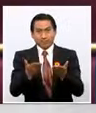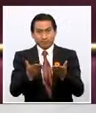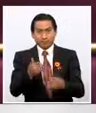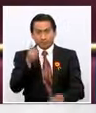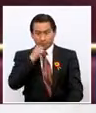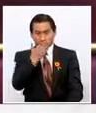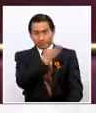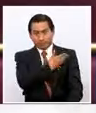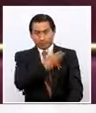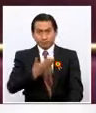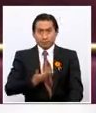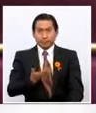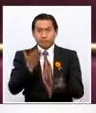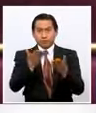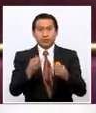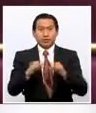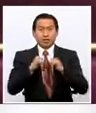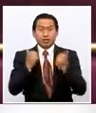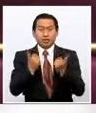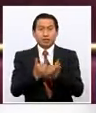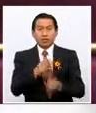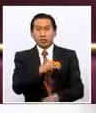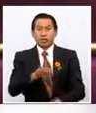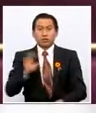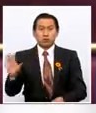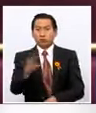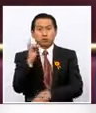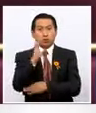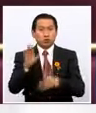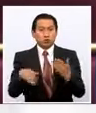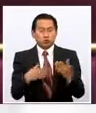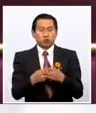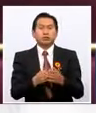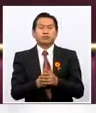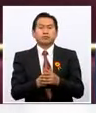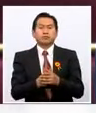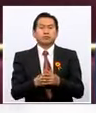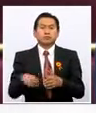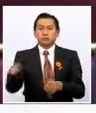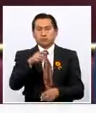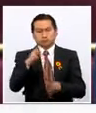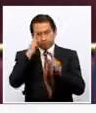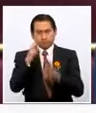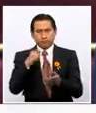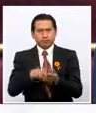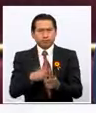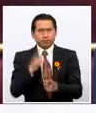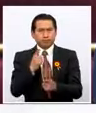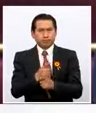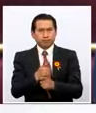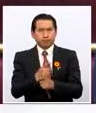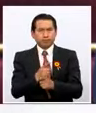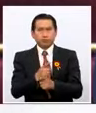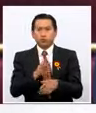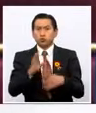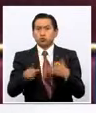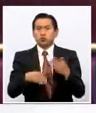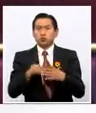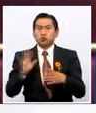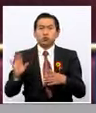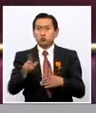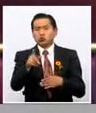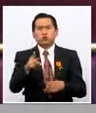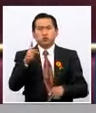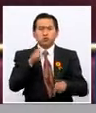presidenta a la asamblea y al pueblo boliviano para hacer un homenaje respetuoso a todos los héroes